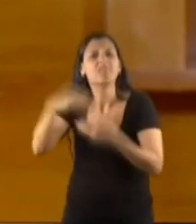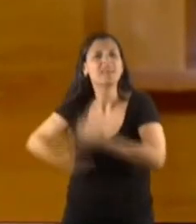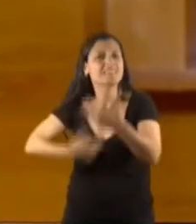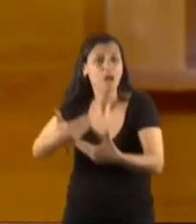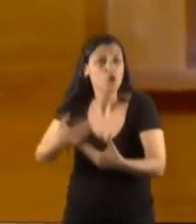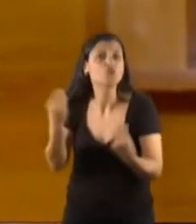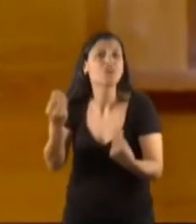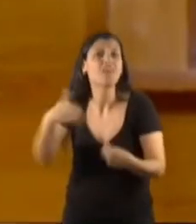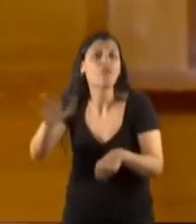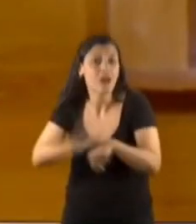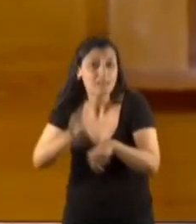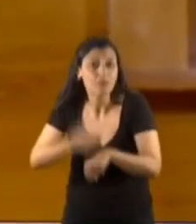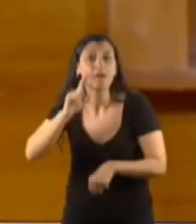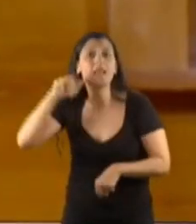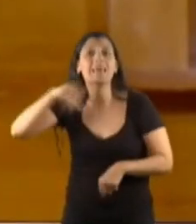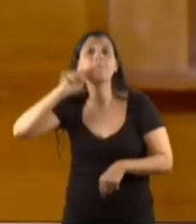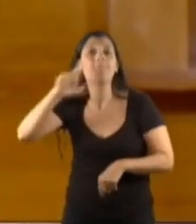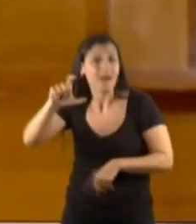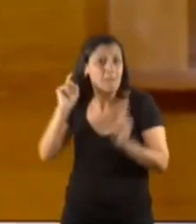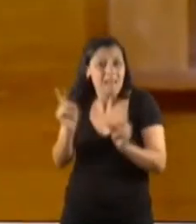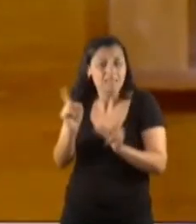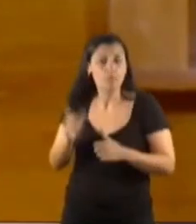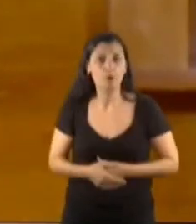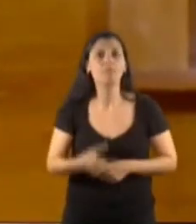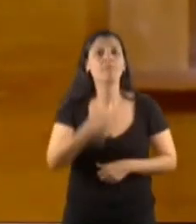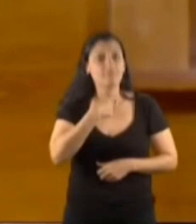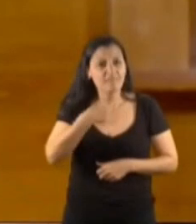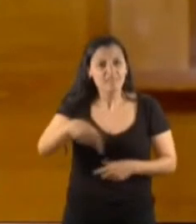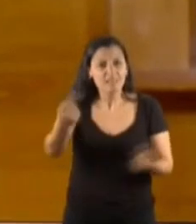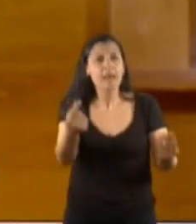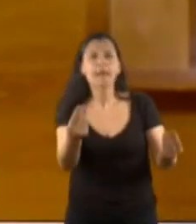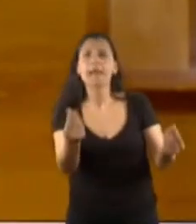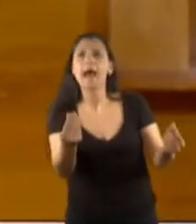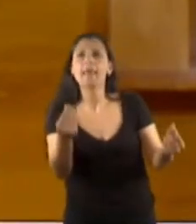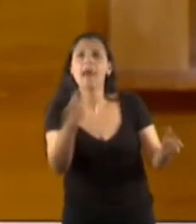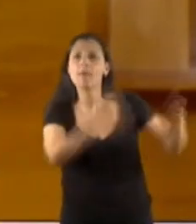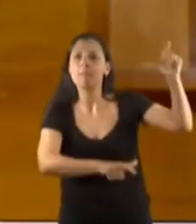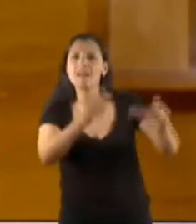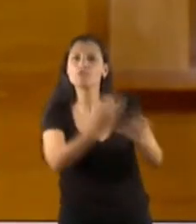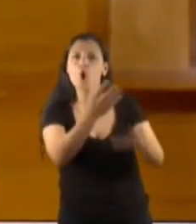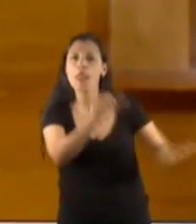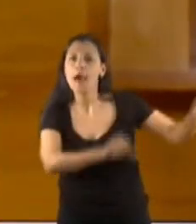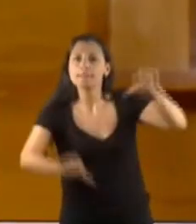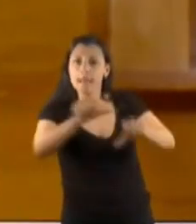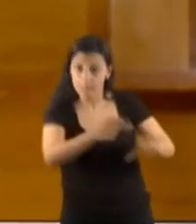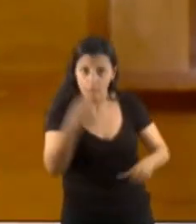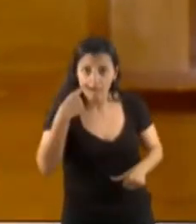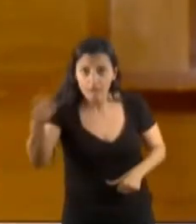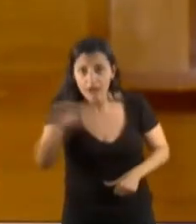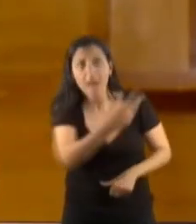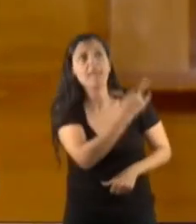por invap quieren conocer la calidad de nuestros científicos vayan a nuestras universidades vayan a ver el